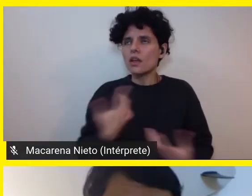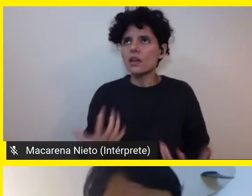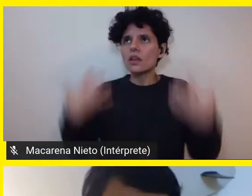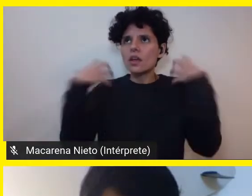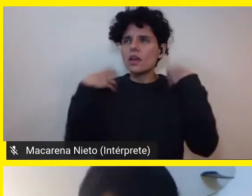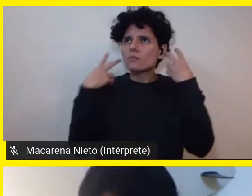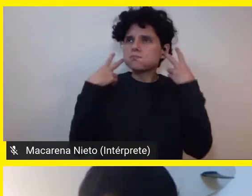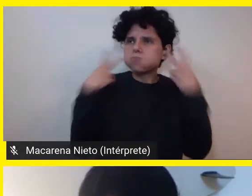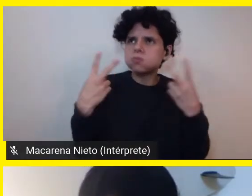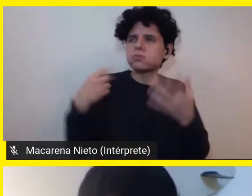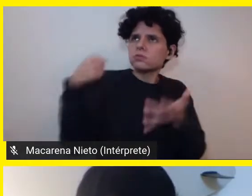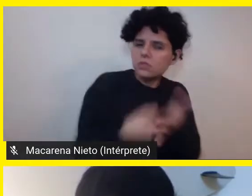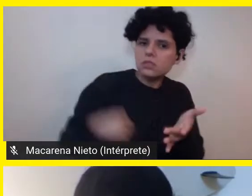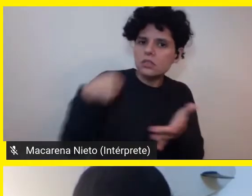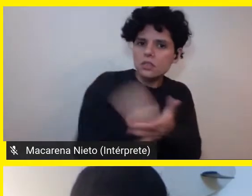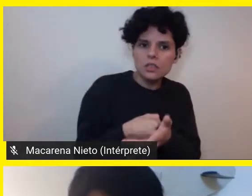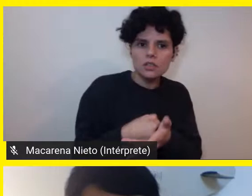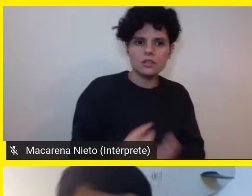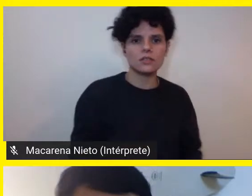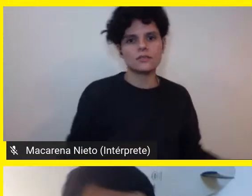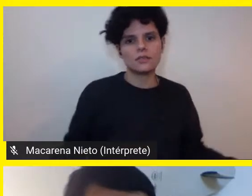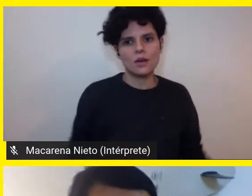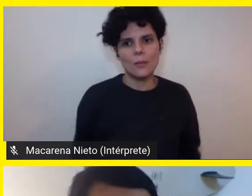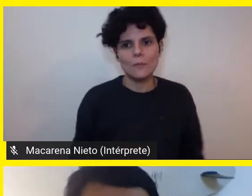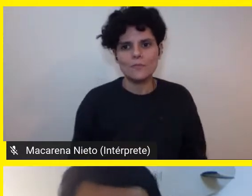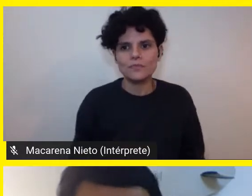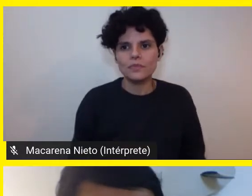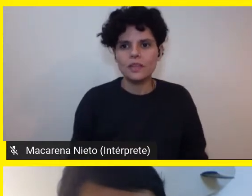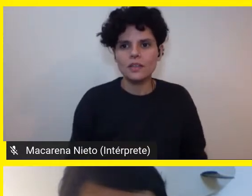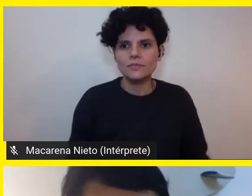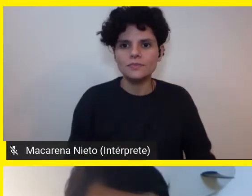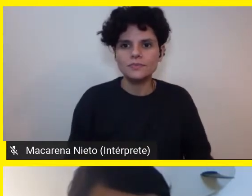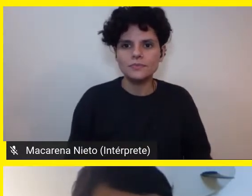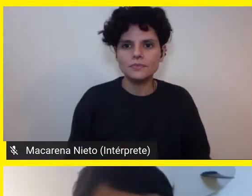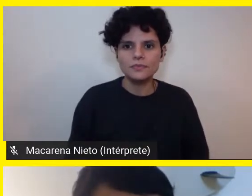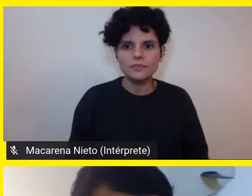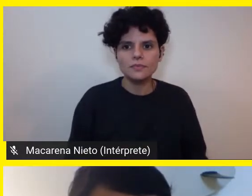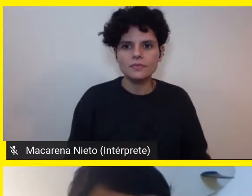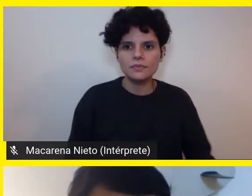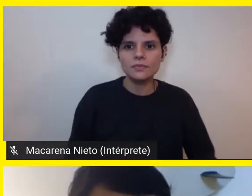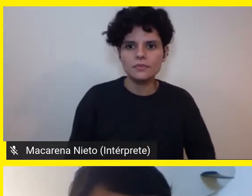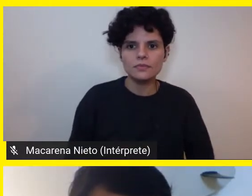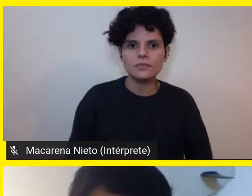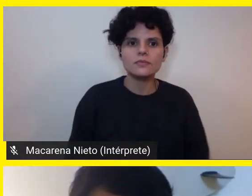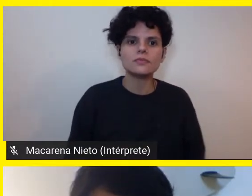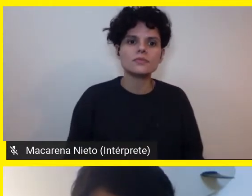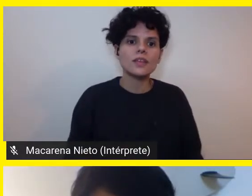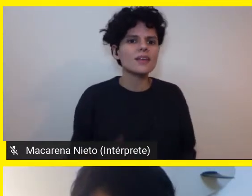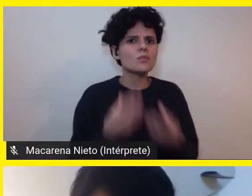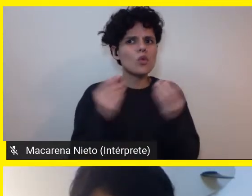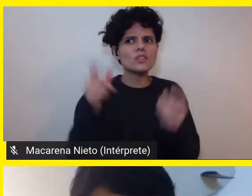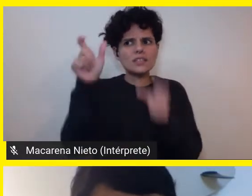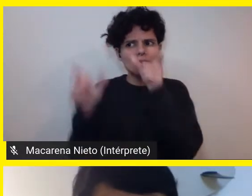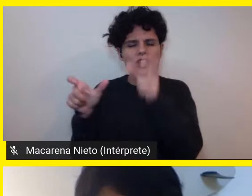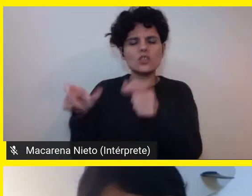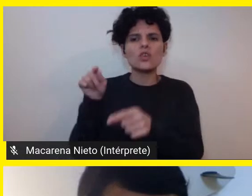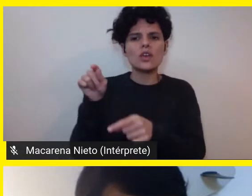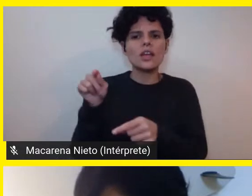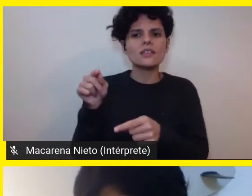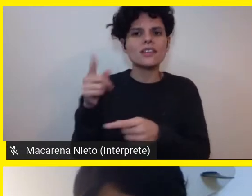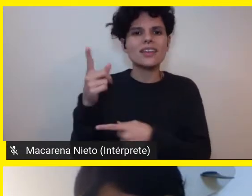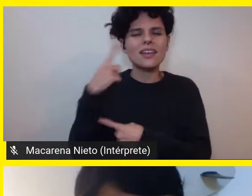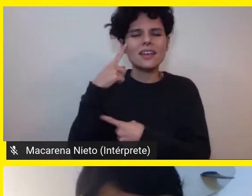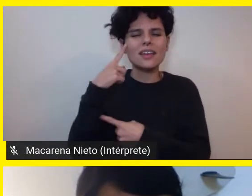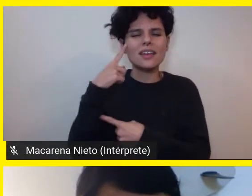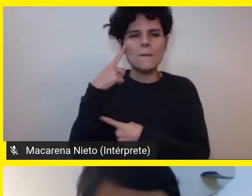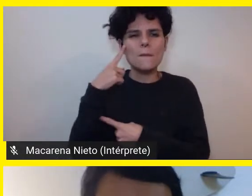de oficio por parte del Estado. Creo que hay muchos ejemplos de personas que nos han ayudado a entender, como seres